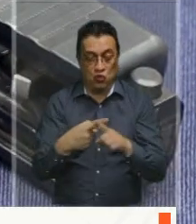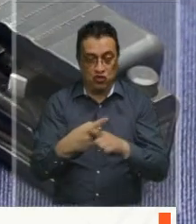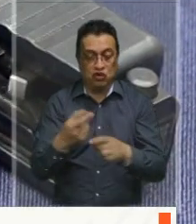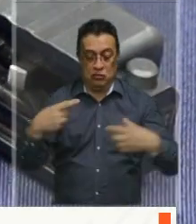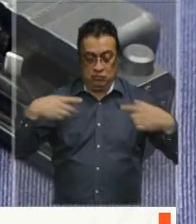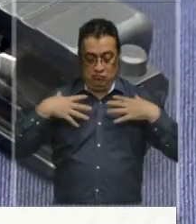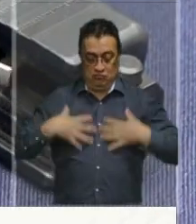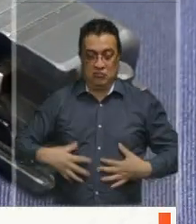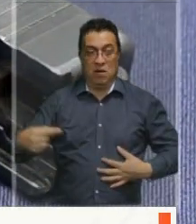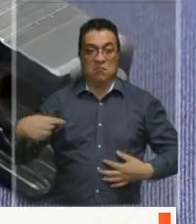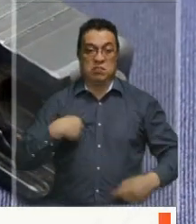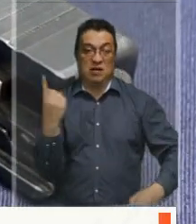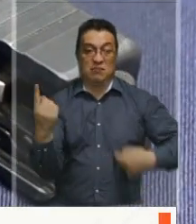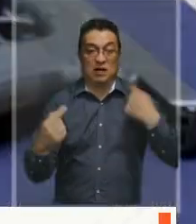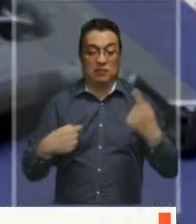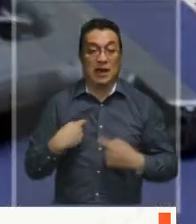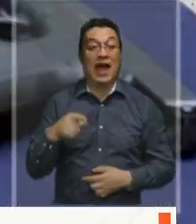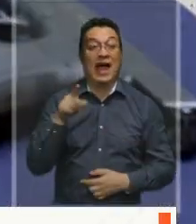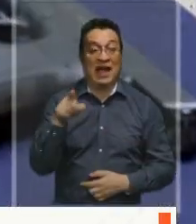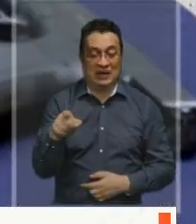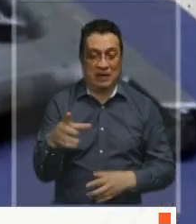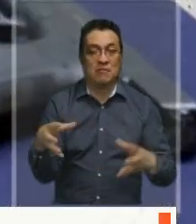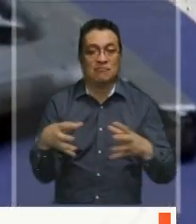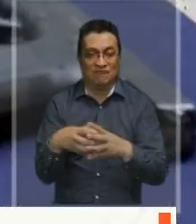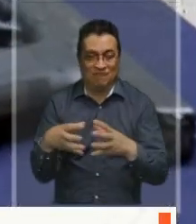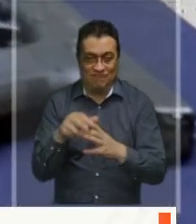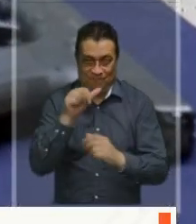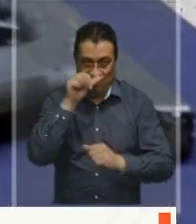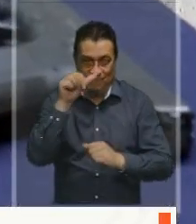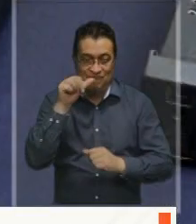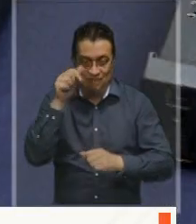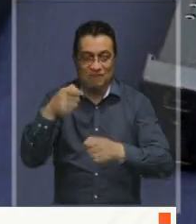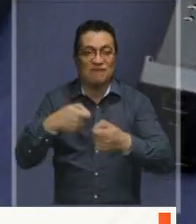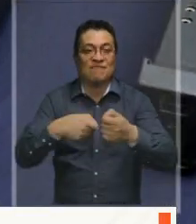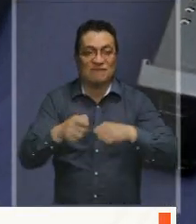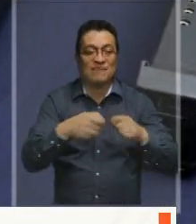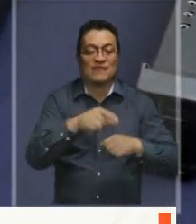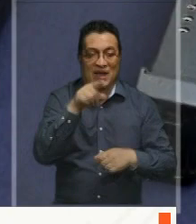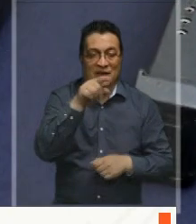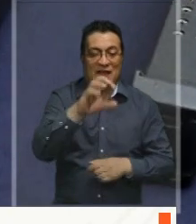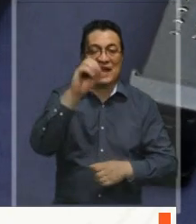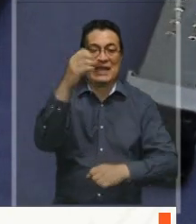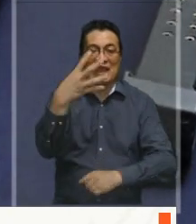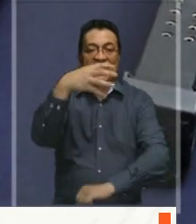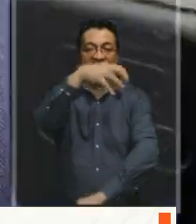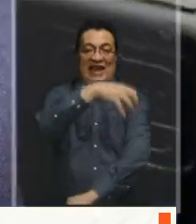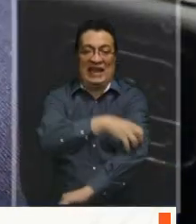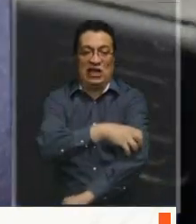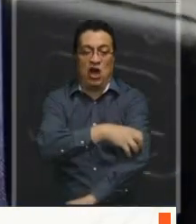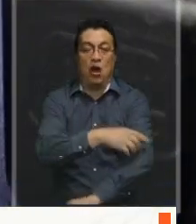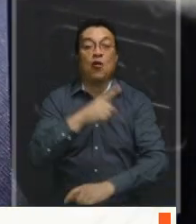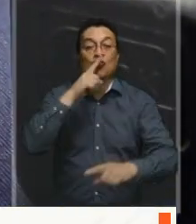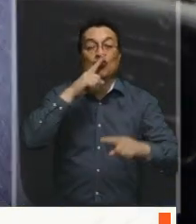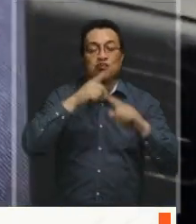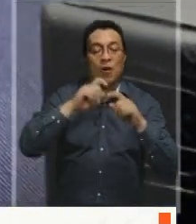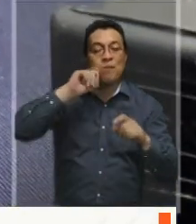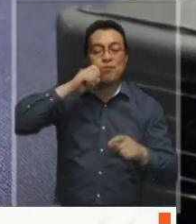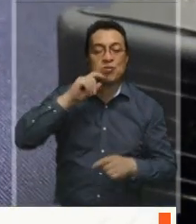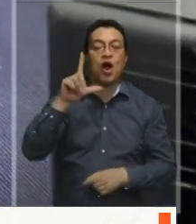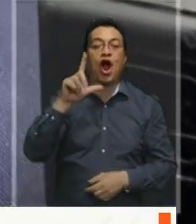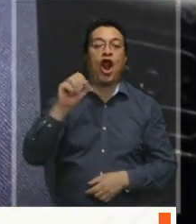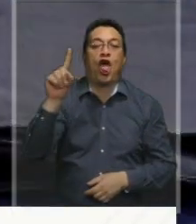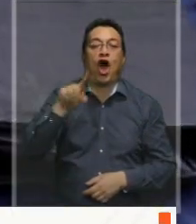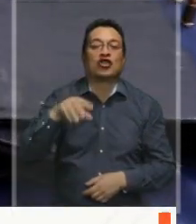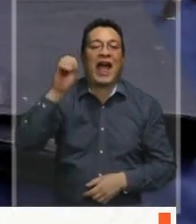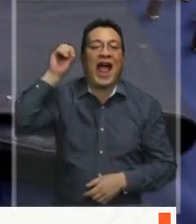antibalas. Hablamos de un integrante de una peligrosa banda de narcotraficantes de la quinta región, apodados los Alemanes.